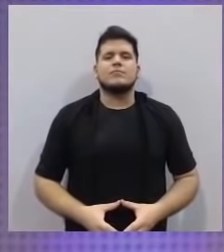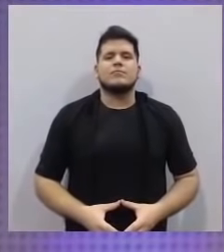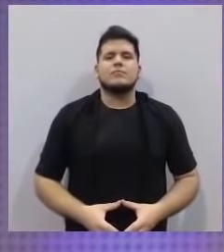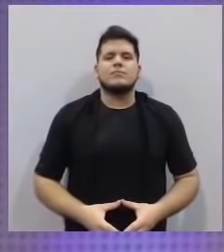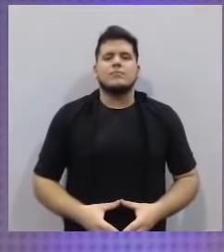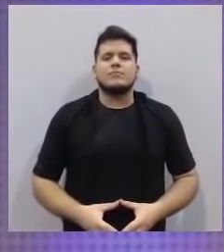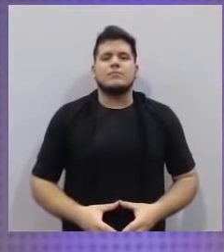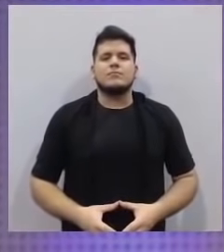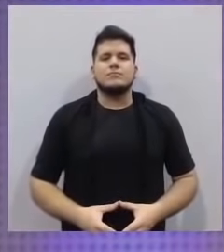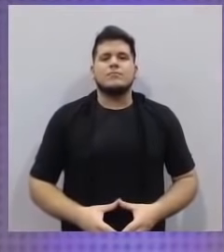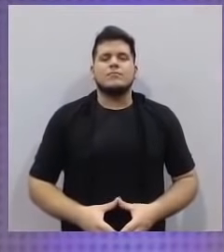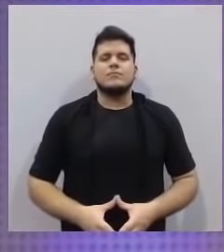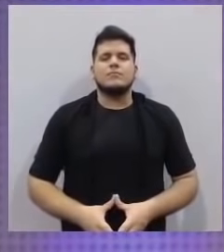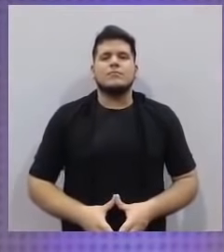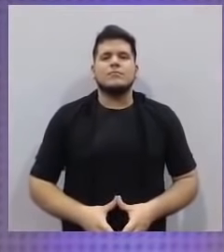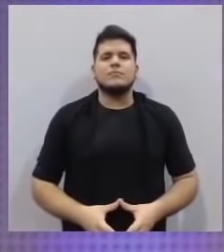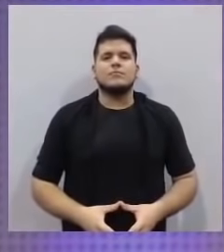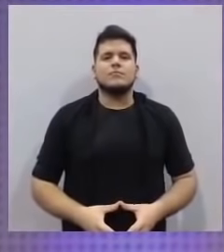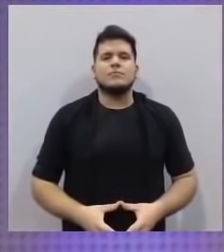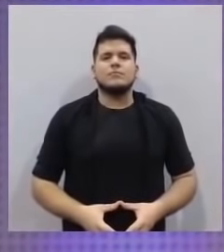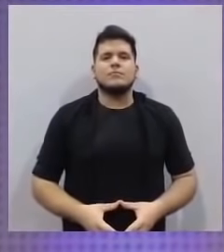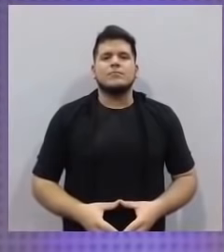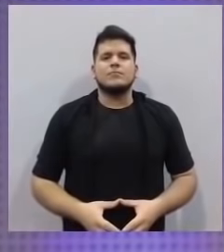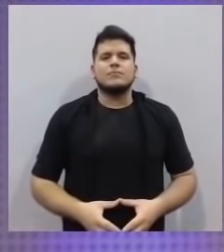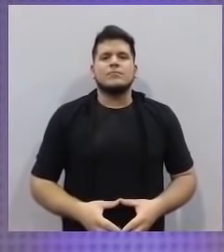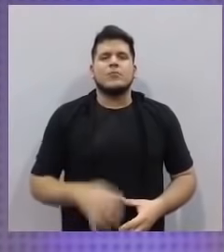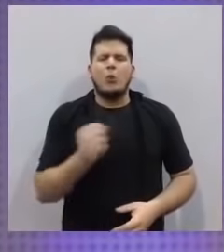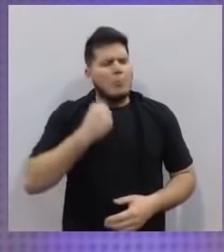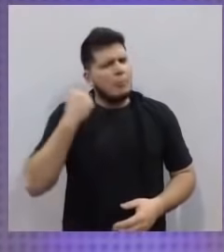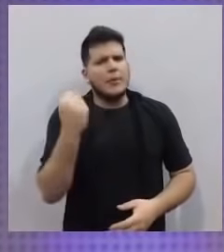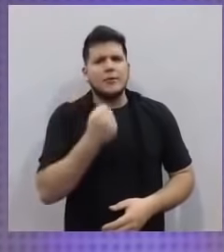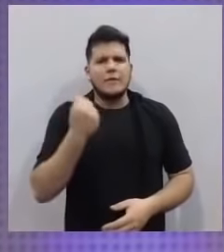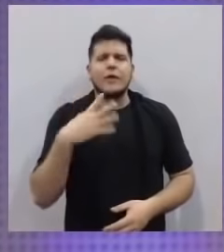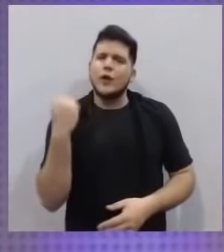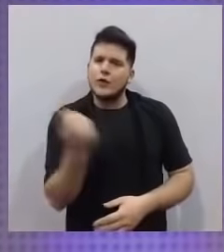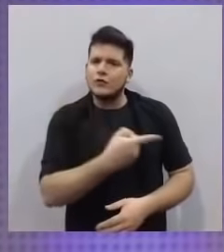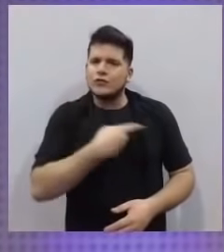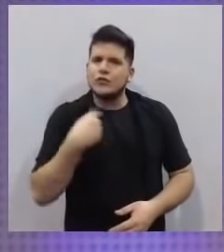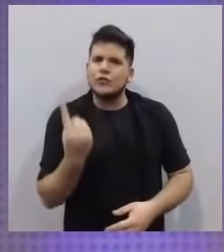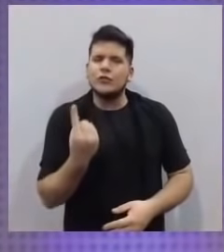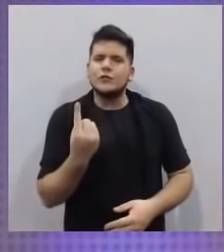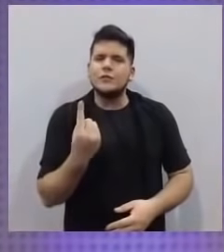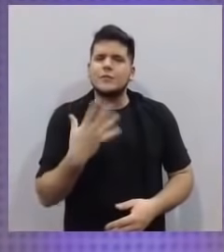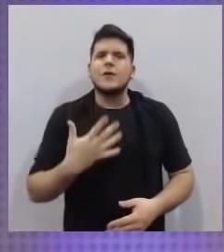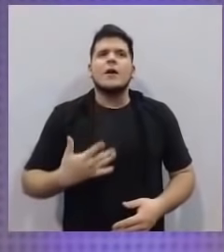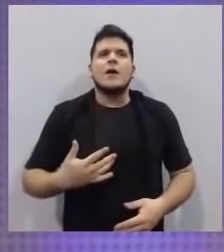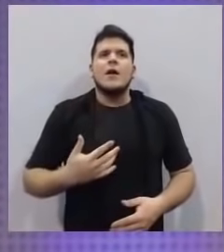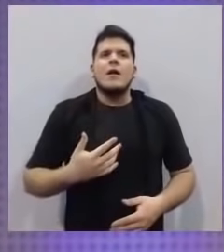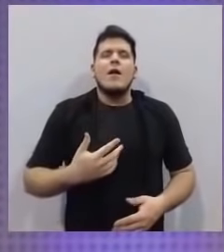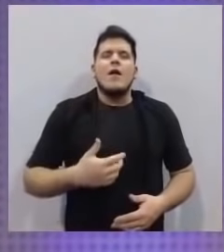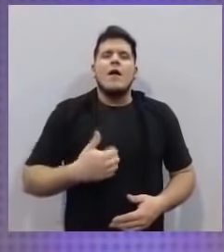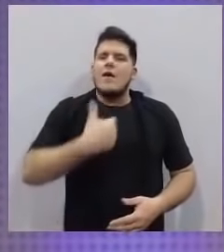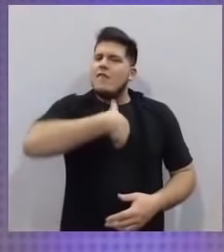parte de lo que ustedes y que usted sea ciudadanos de ese reino nos debe dar mucha fuerza y mucha